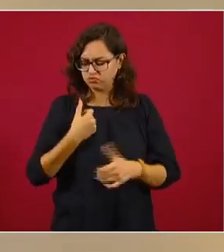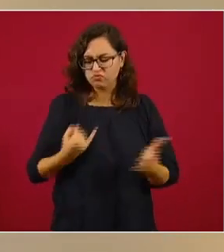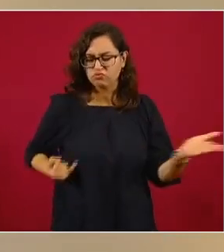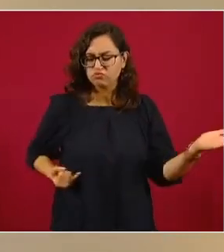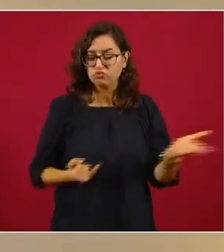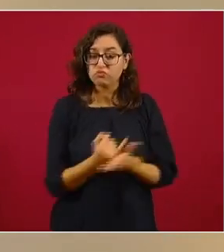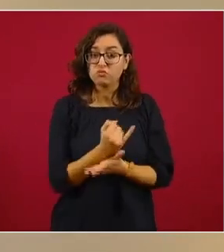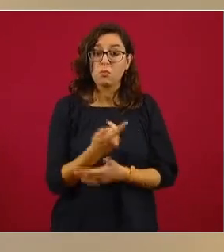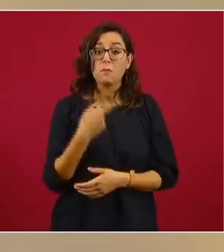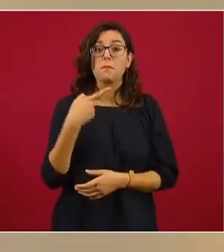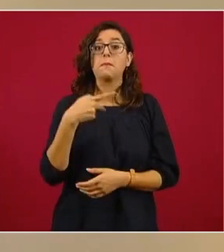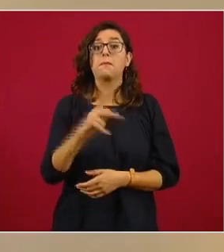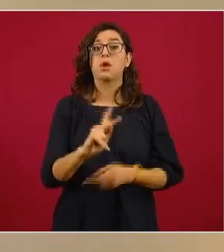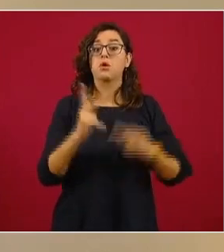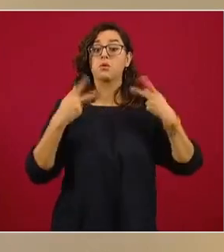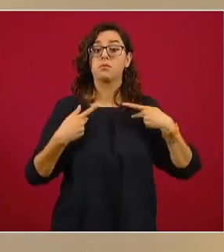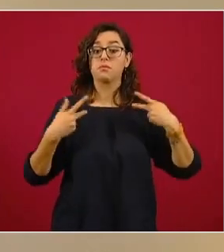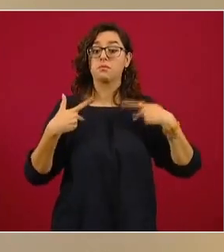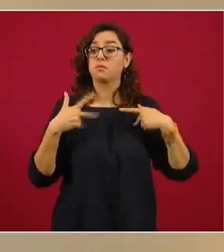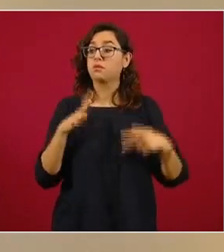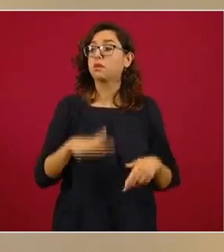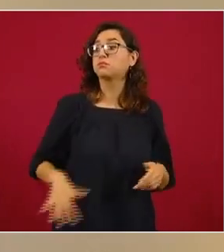tendrá la última palabra,